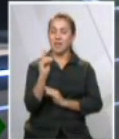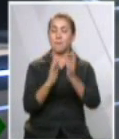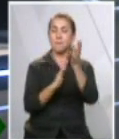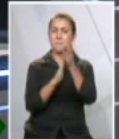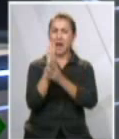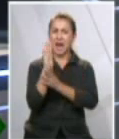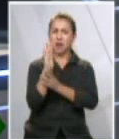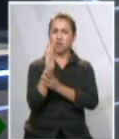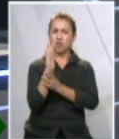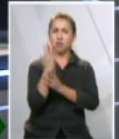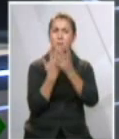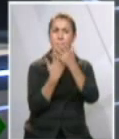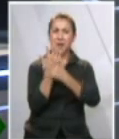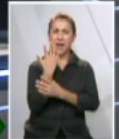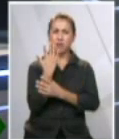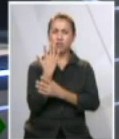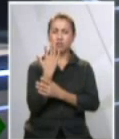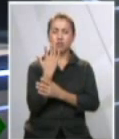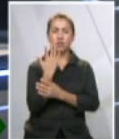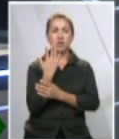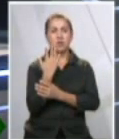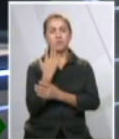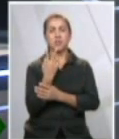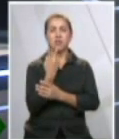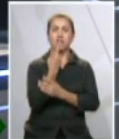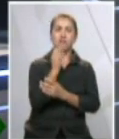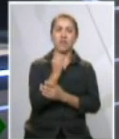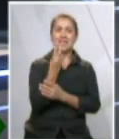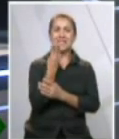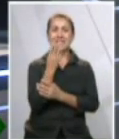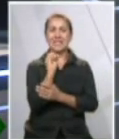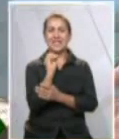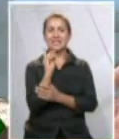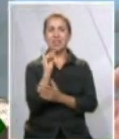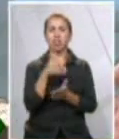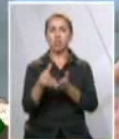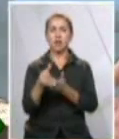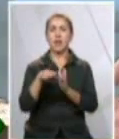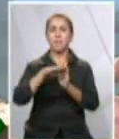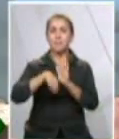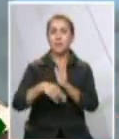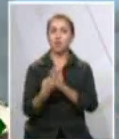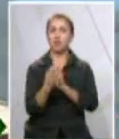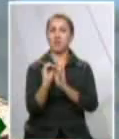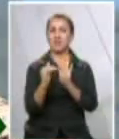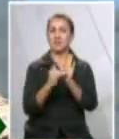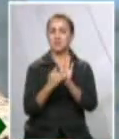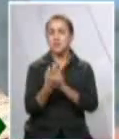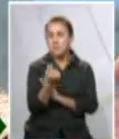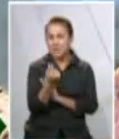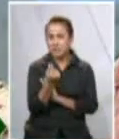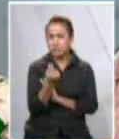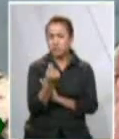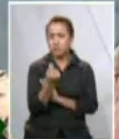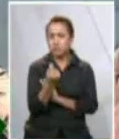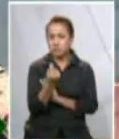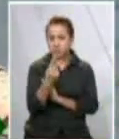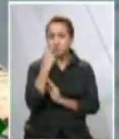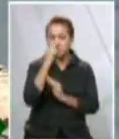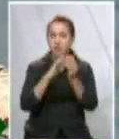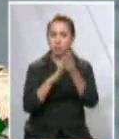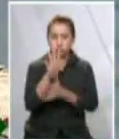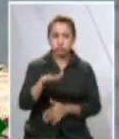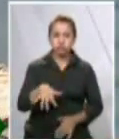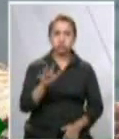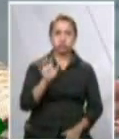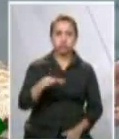estar, ¿cuánto? Entre los 20 y 30 dólares, estamos hablando de menos de 20 mil pesos, ¿ya? Y mira la funcionalidad que tiene.